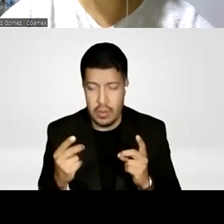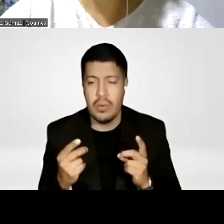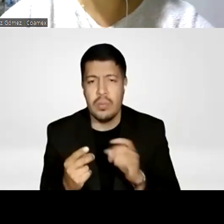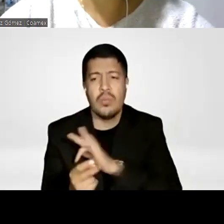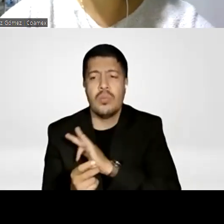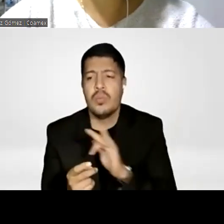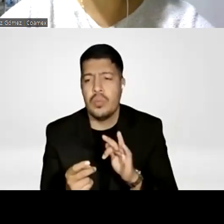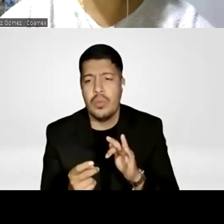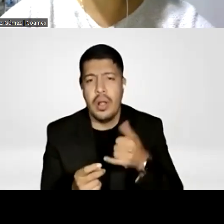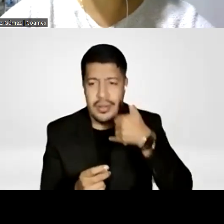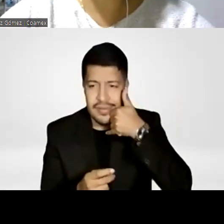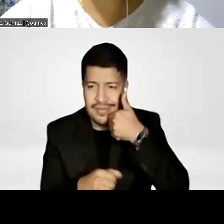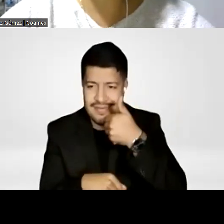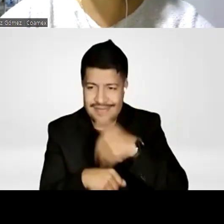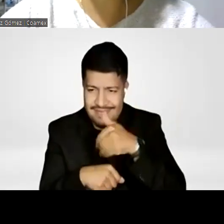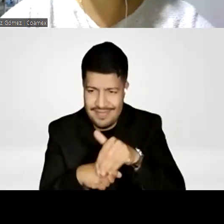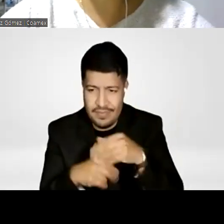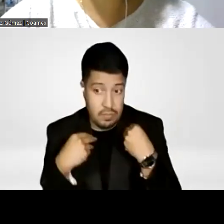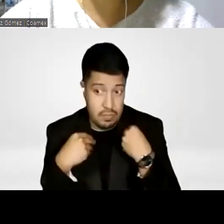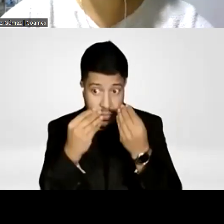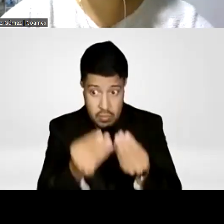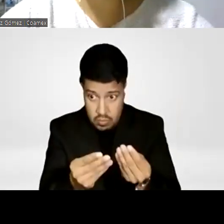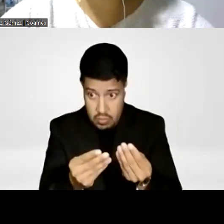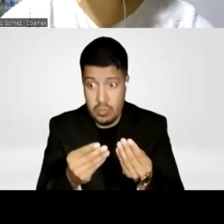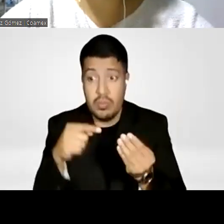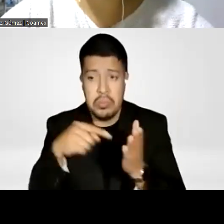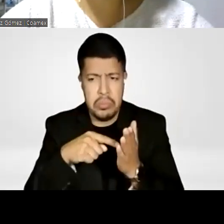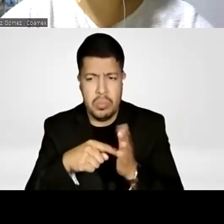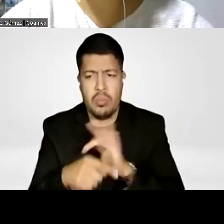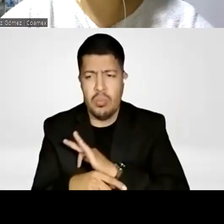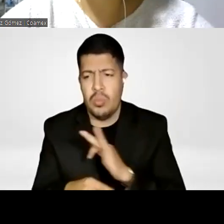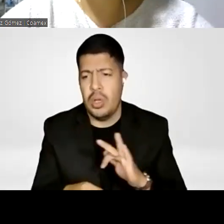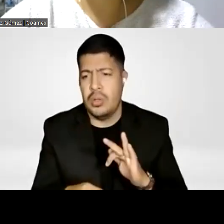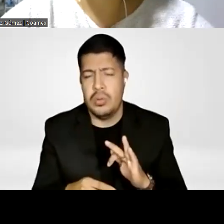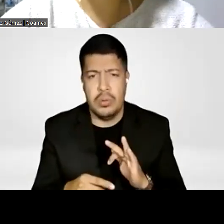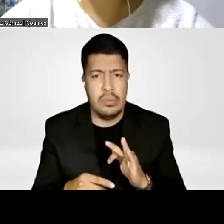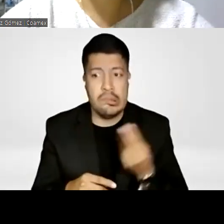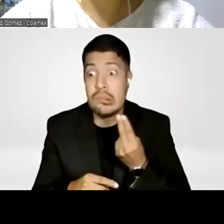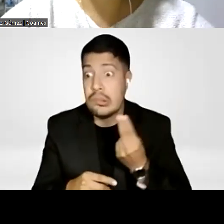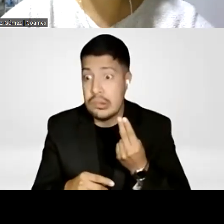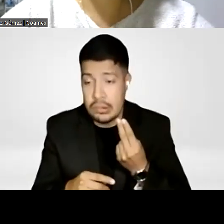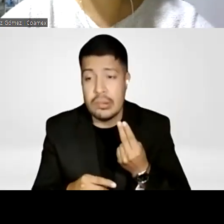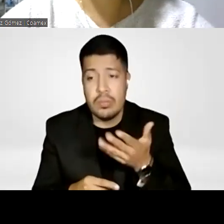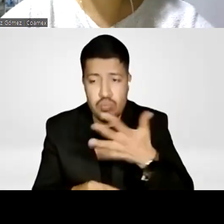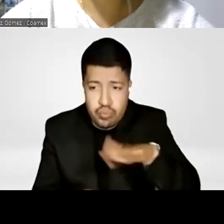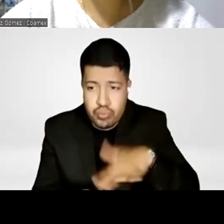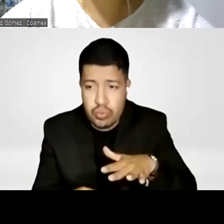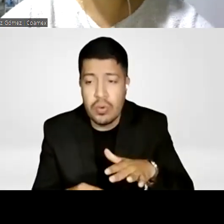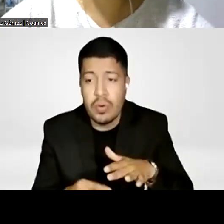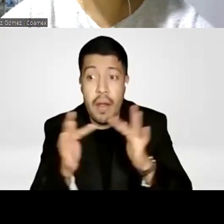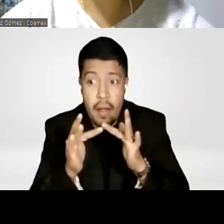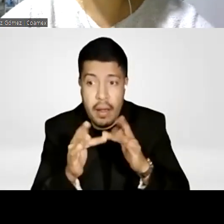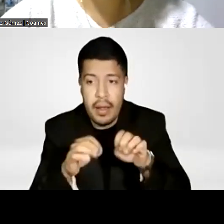que antes publiqué para hacer llegar, incluso si tienen alguna necesidad, pues hacer llegar al equipo